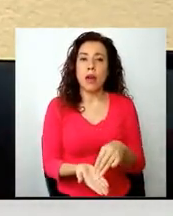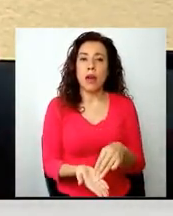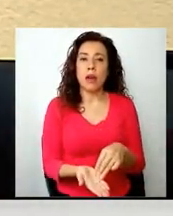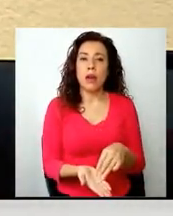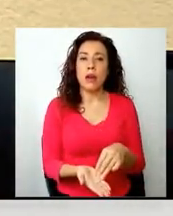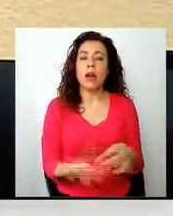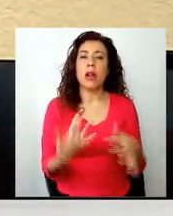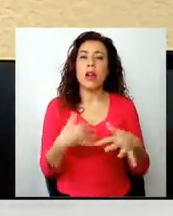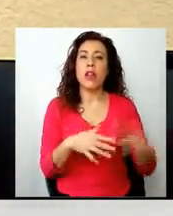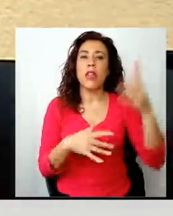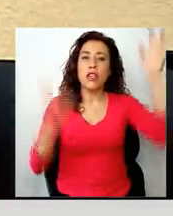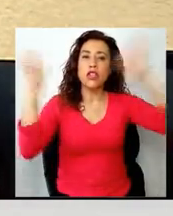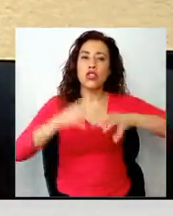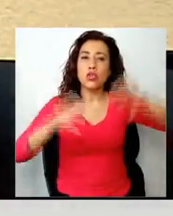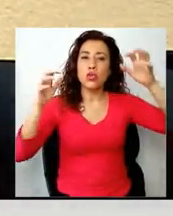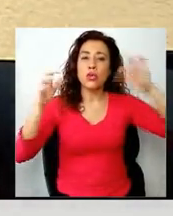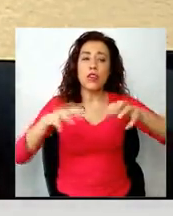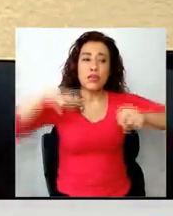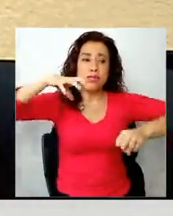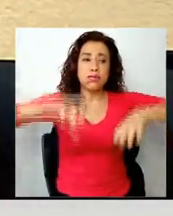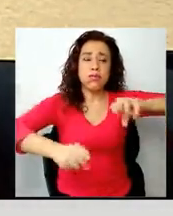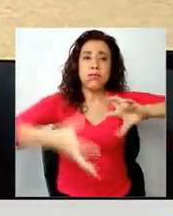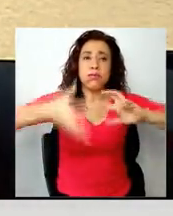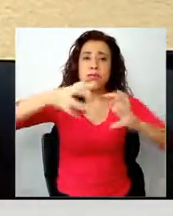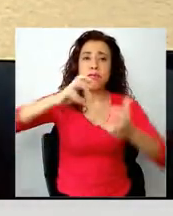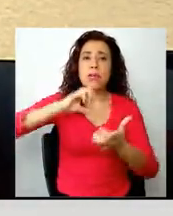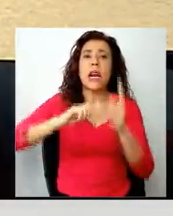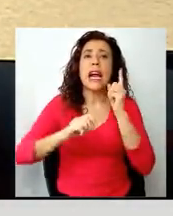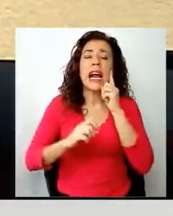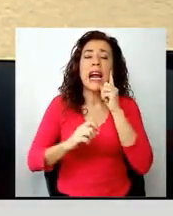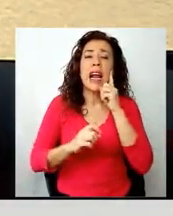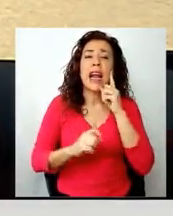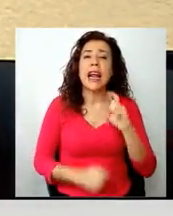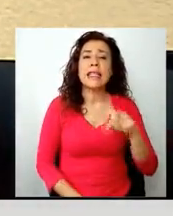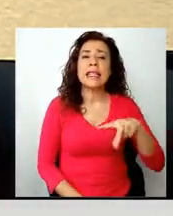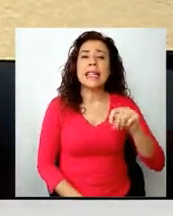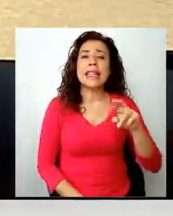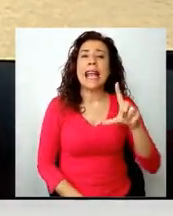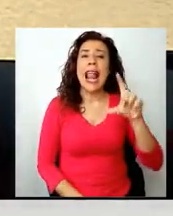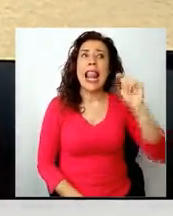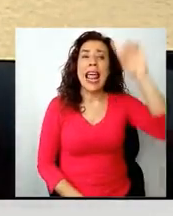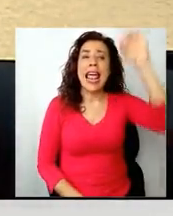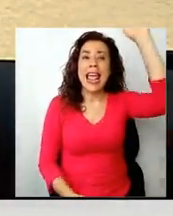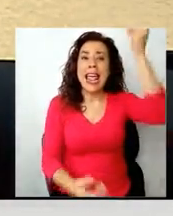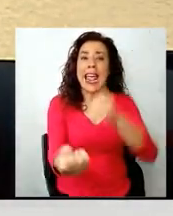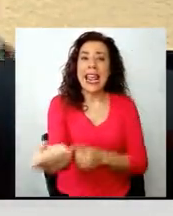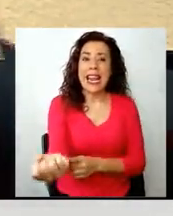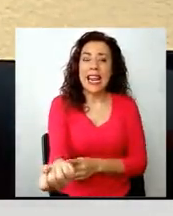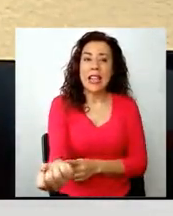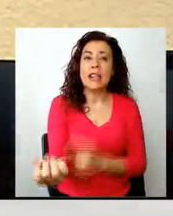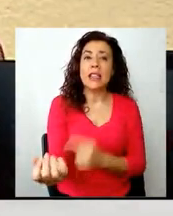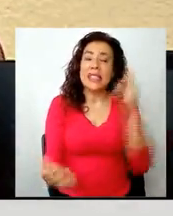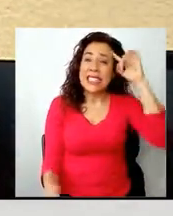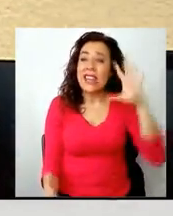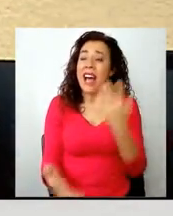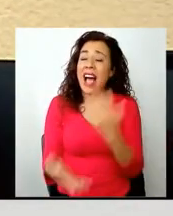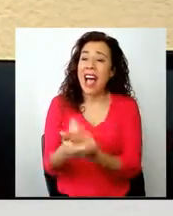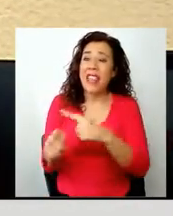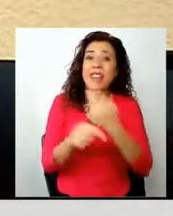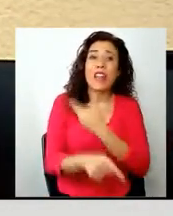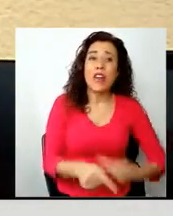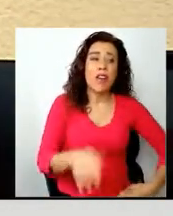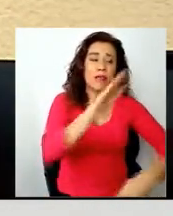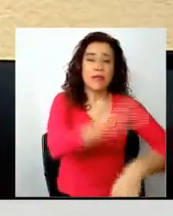ha sido depredado y destruido por las centrales hidroeléctricas a Sabiendo de los distintos los distintos tipos de gobierno de derecha o izquierda